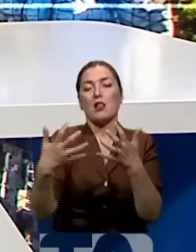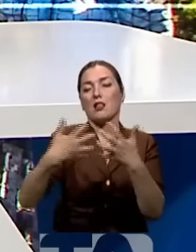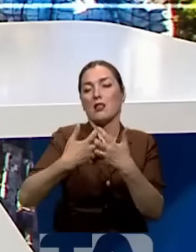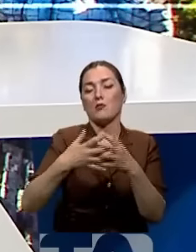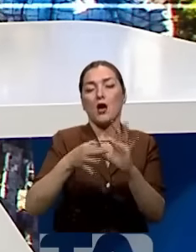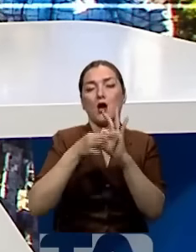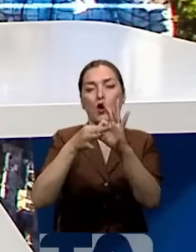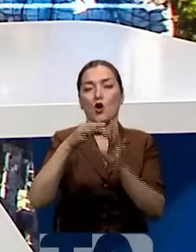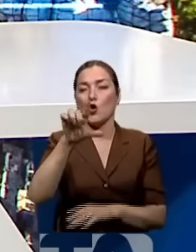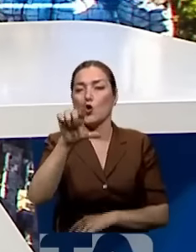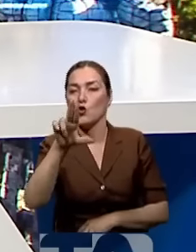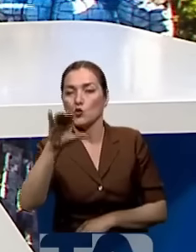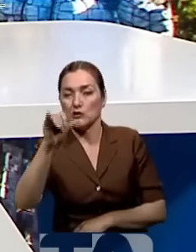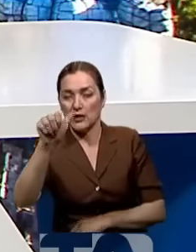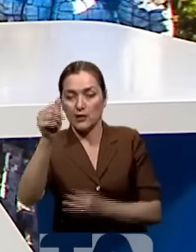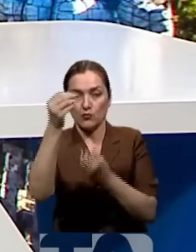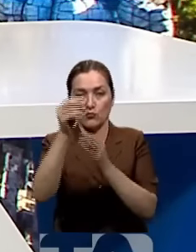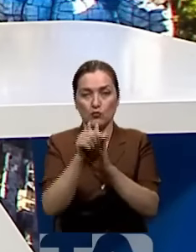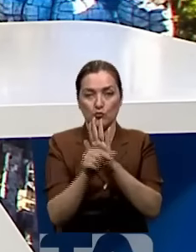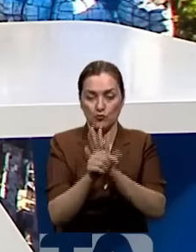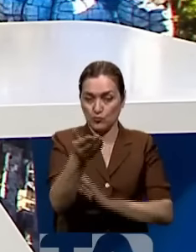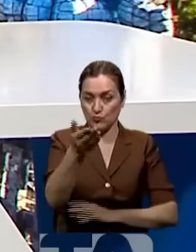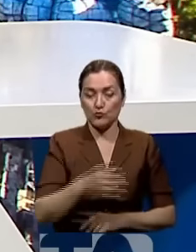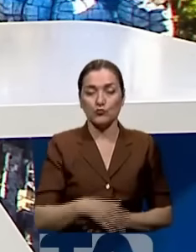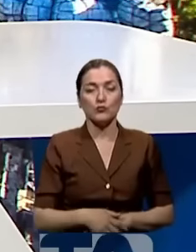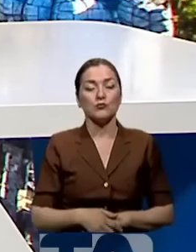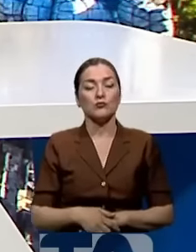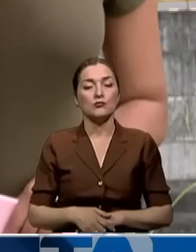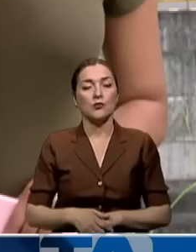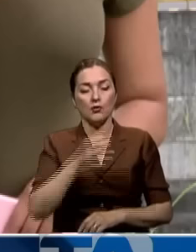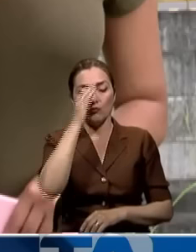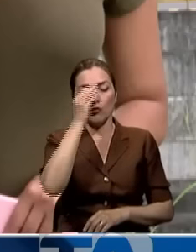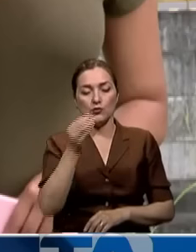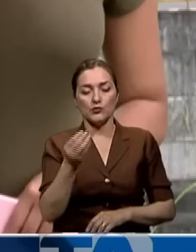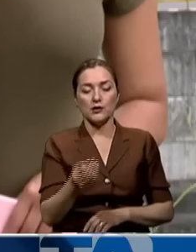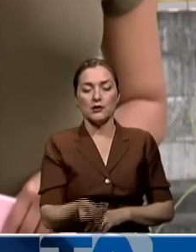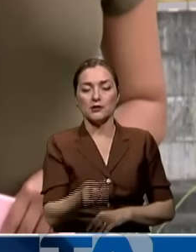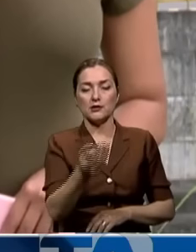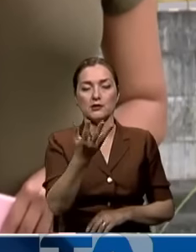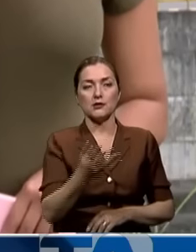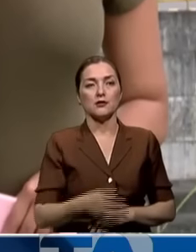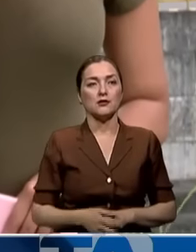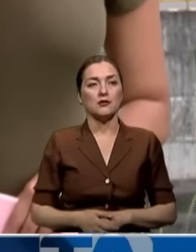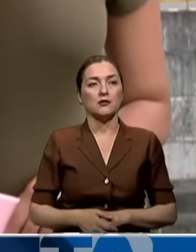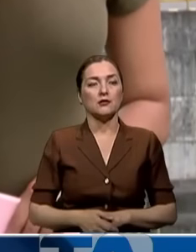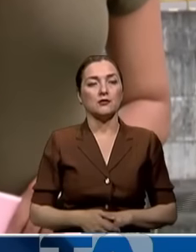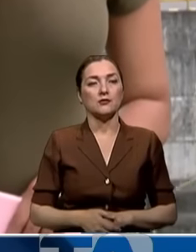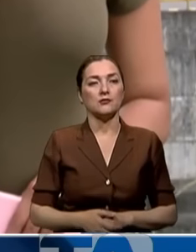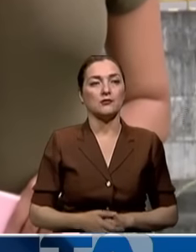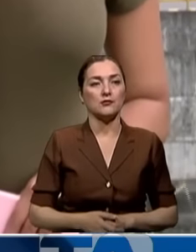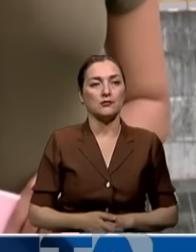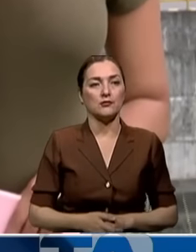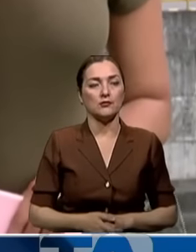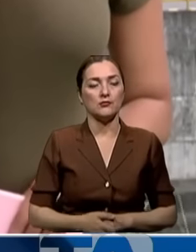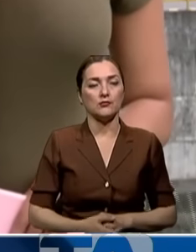Clavijo se trasladó al lugar y nos tiene un informe a esta hora. Lucy, buenos días. ¿Qué nos puedes actualizar?